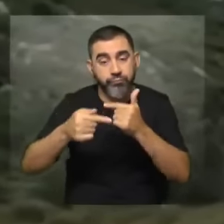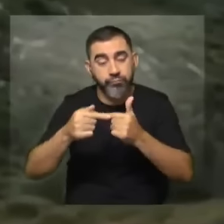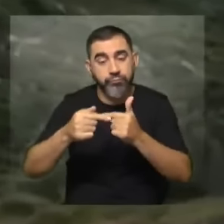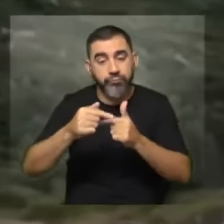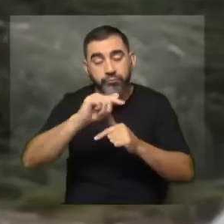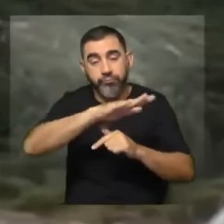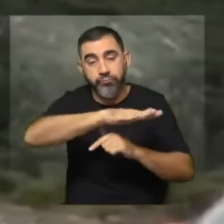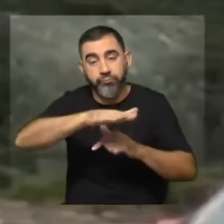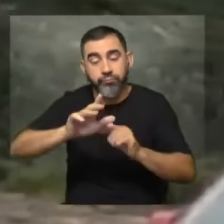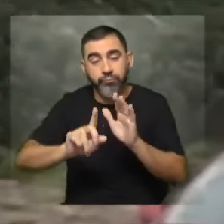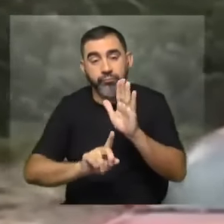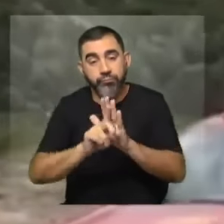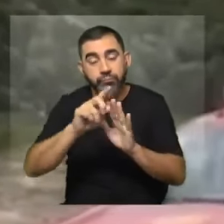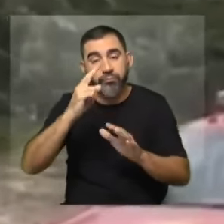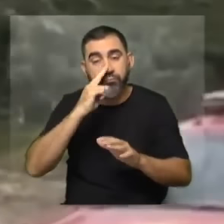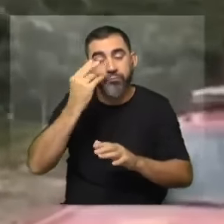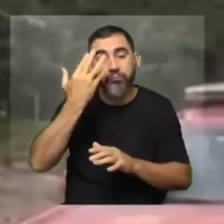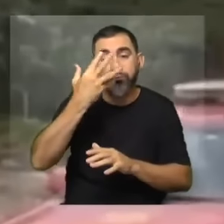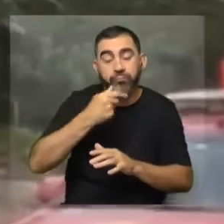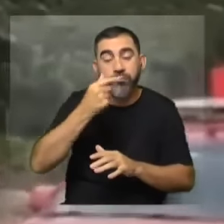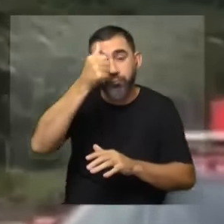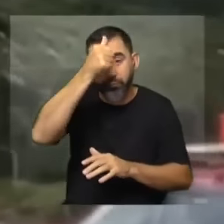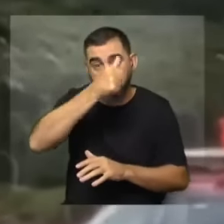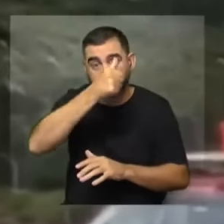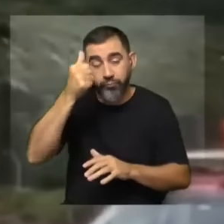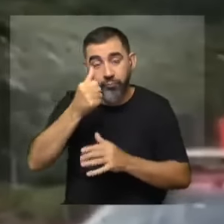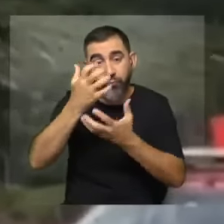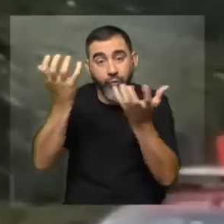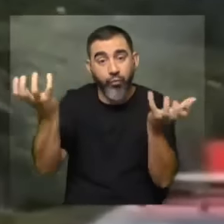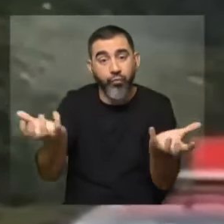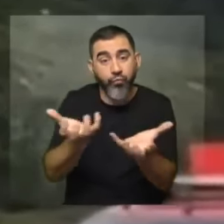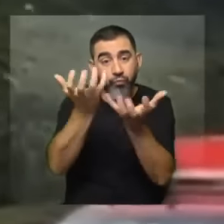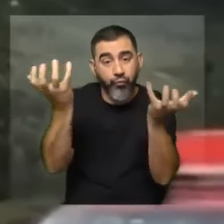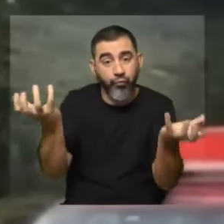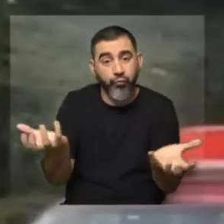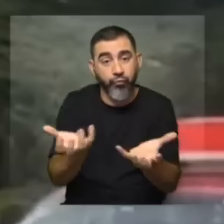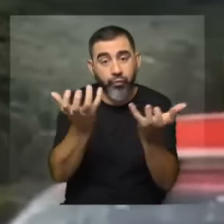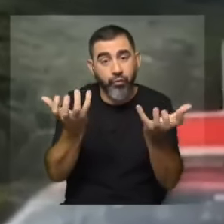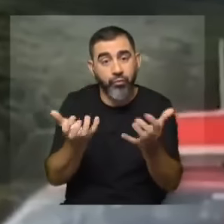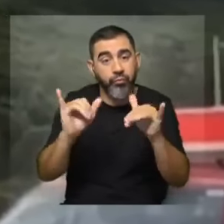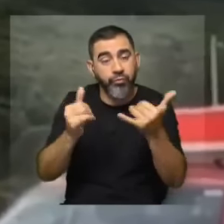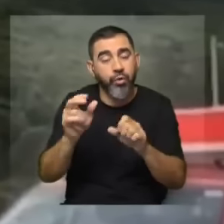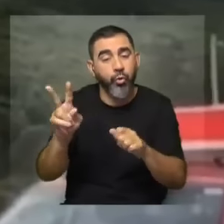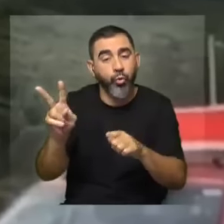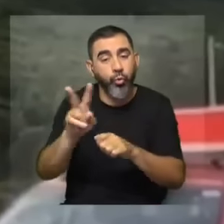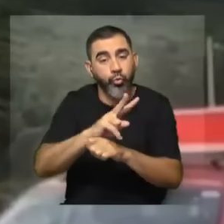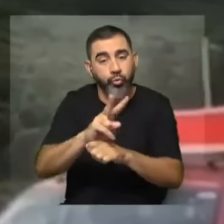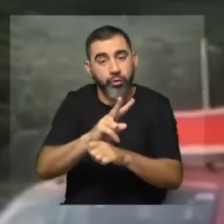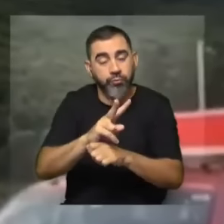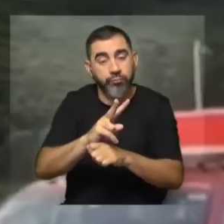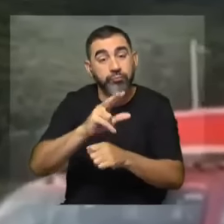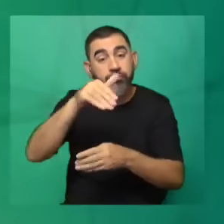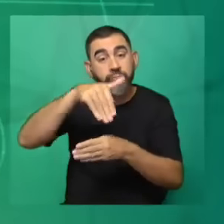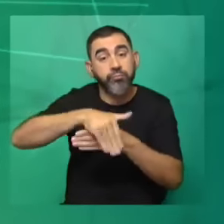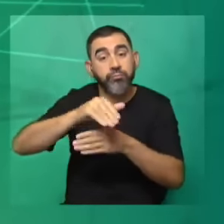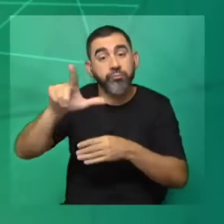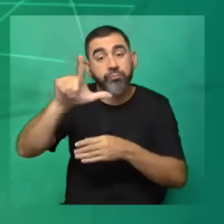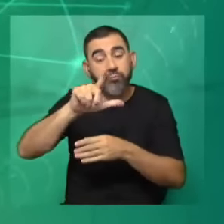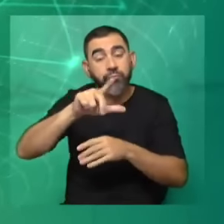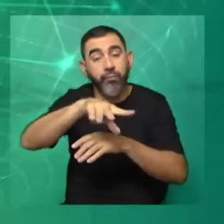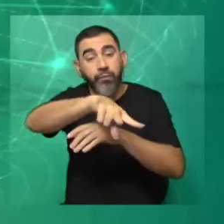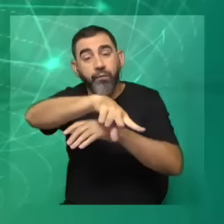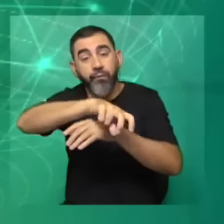ladera norte del Cerro pan de azúcar donde el domingo se produjo un incendio que ya está controlado en la tarde este lunes y la